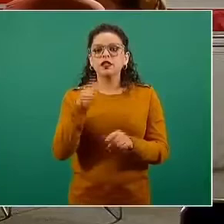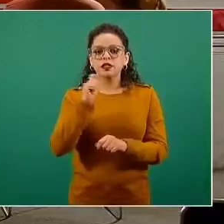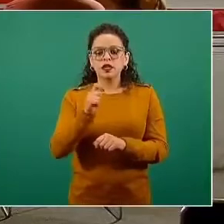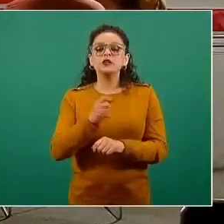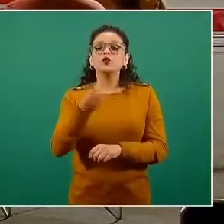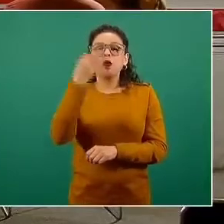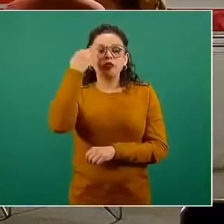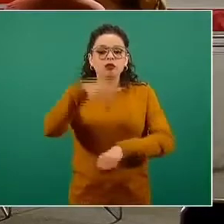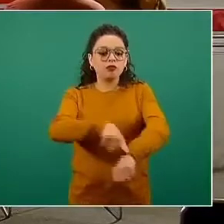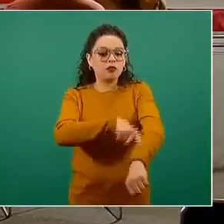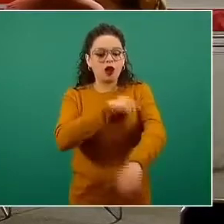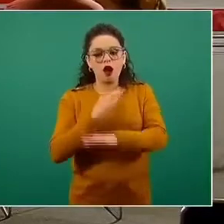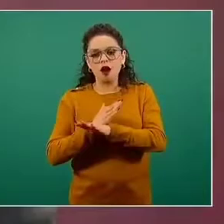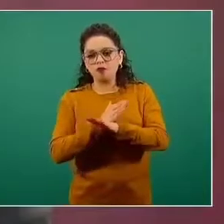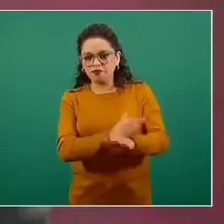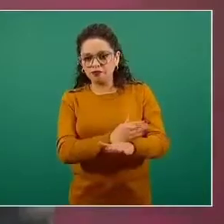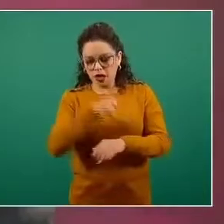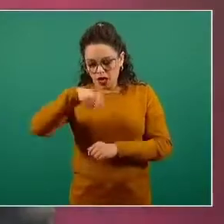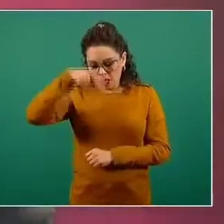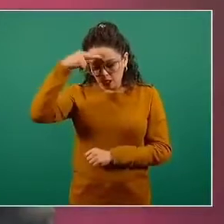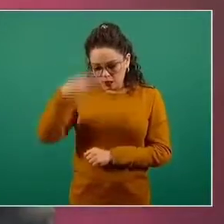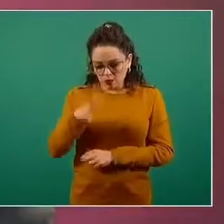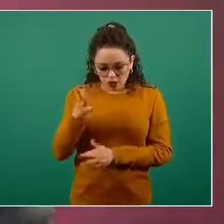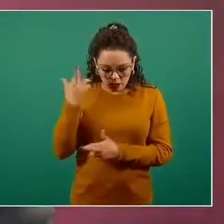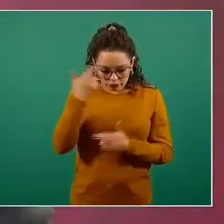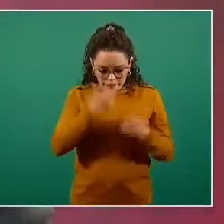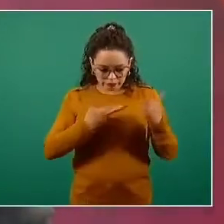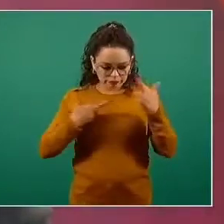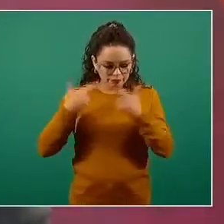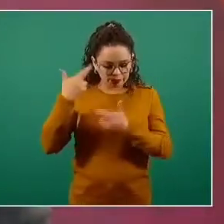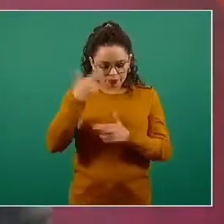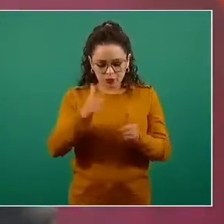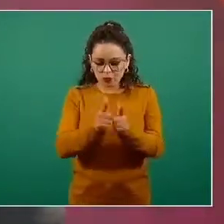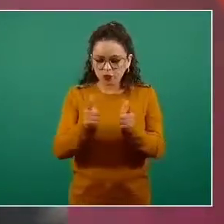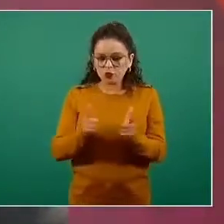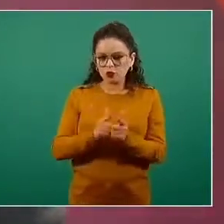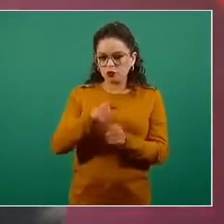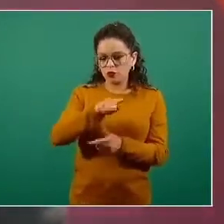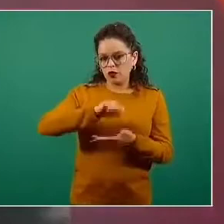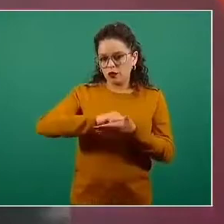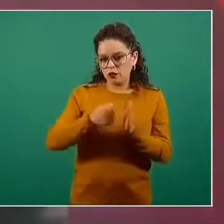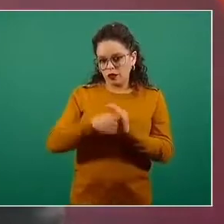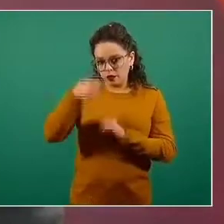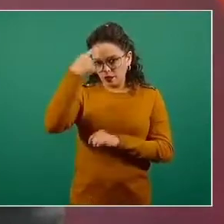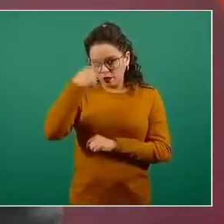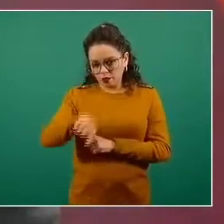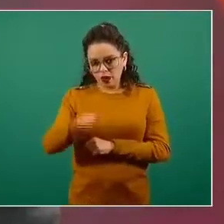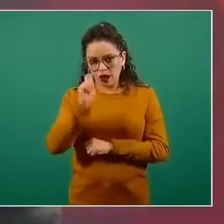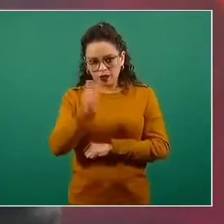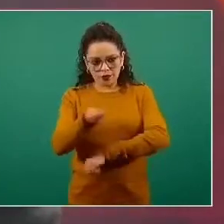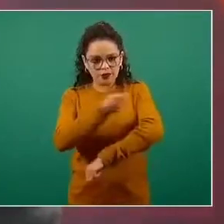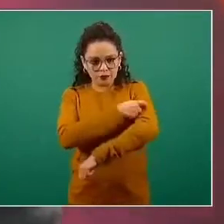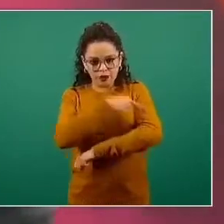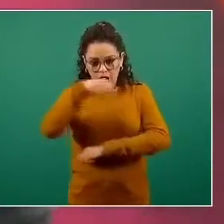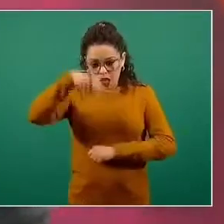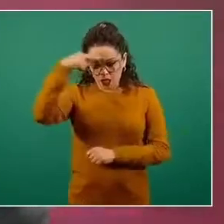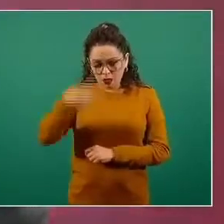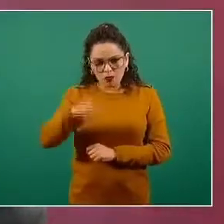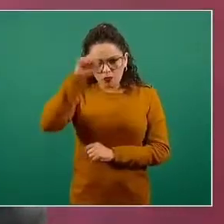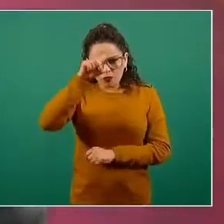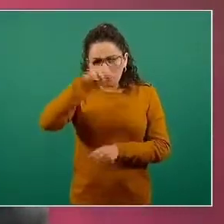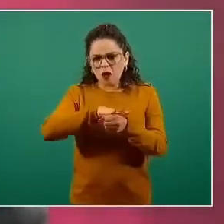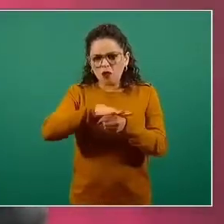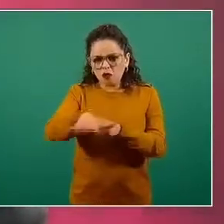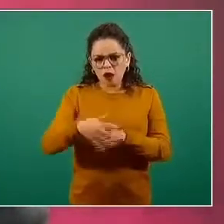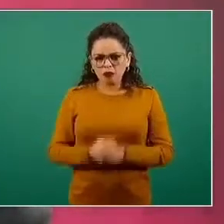En México, esta información fue analizada por el Grupo Técnico Asesor de Vacunación y lo que recomendaron para México es, muy bien, este